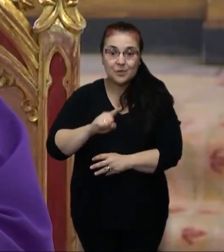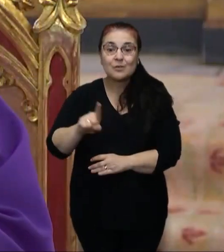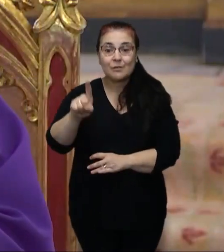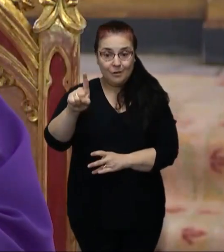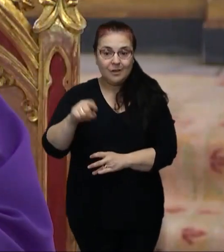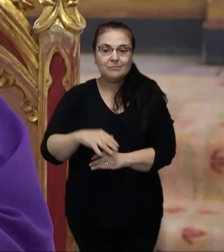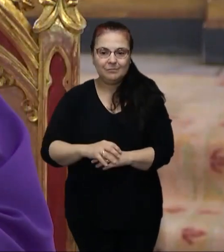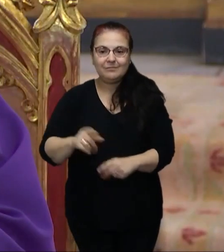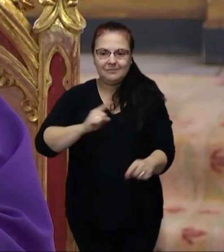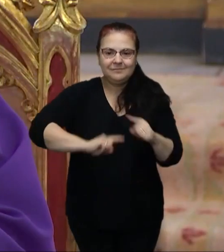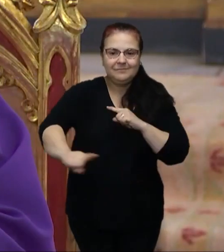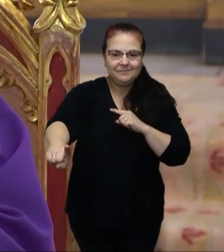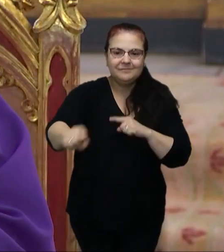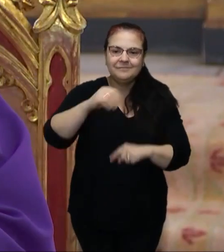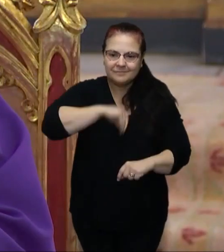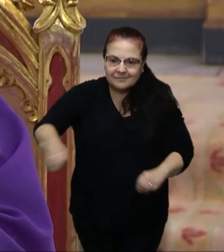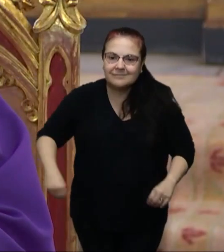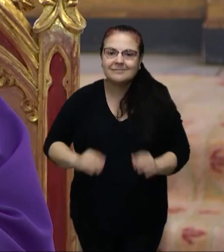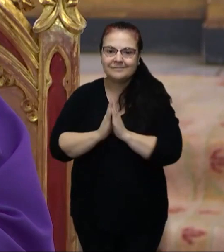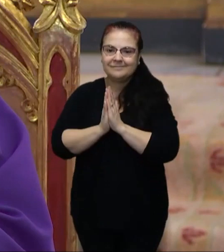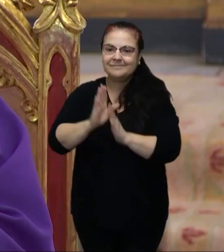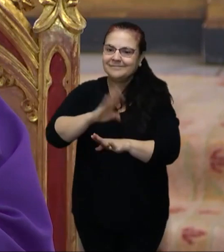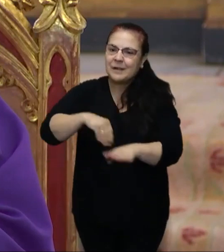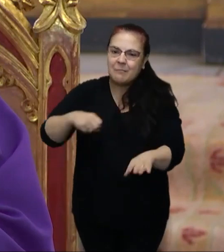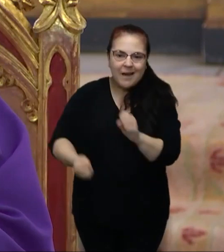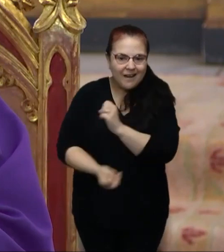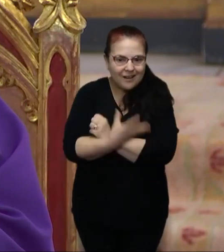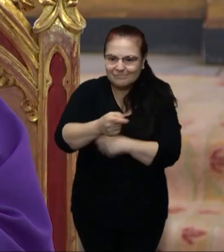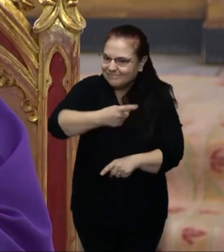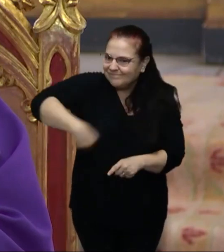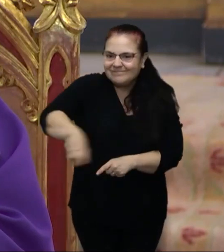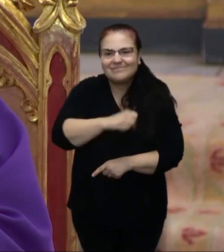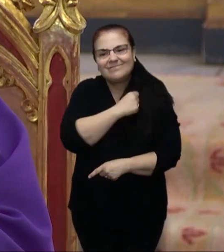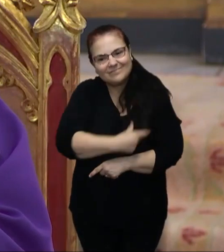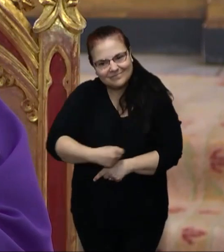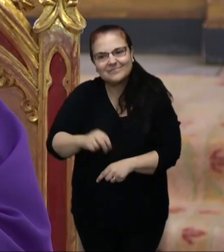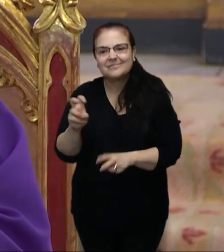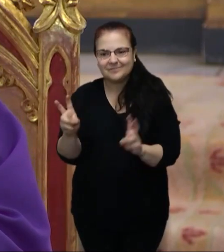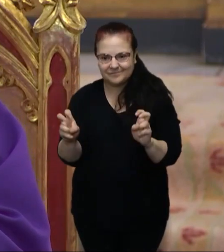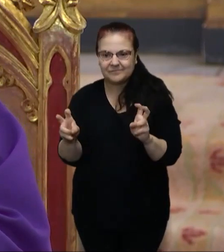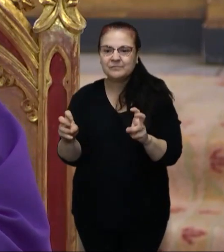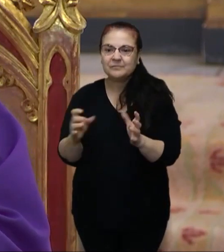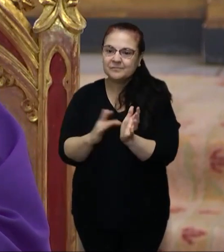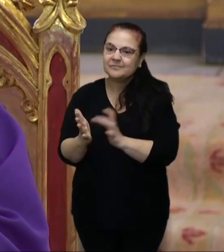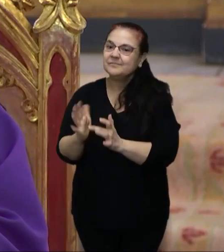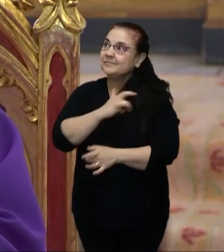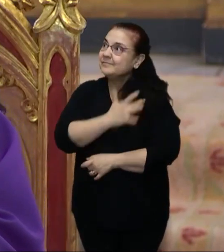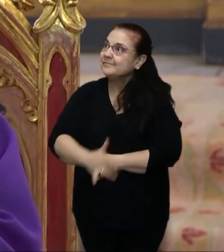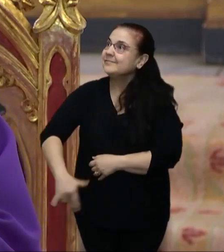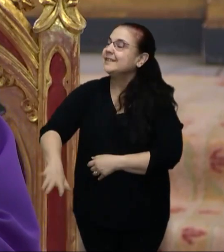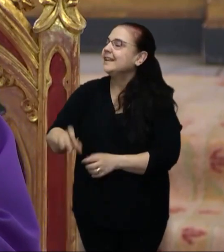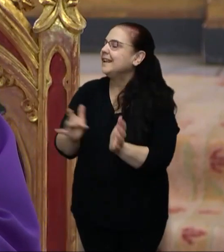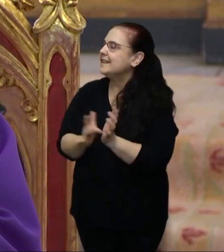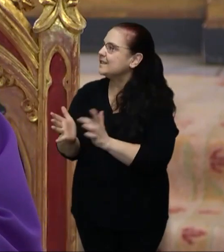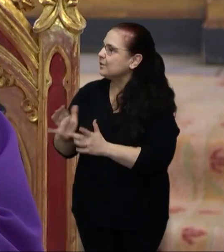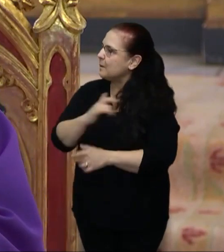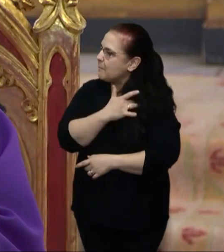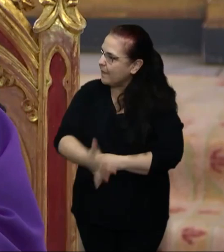Tú que enviaste al Espíritu Santo para crear en nosotros un corazón nuevo, Cristo, ten piedad.